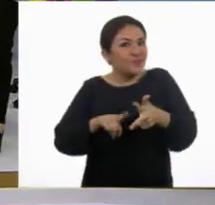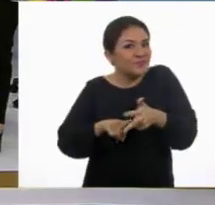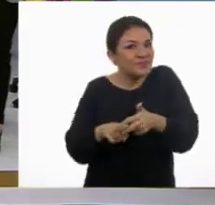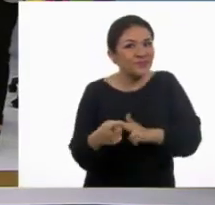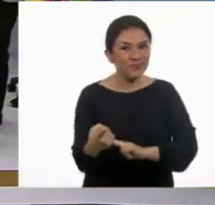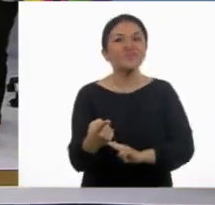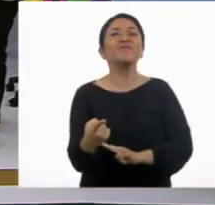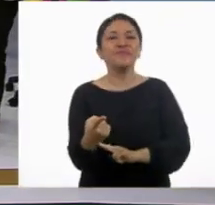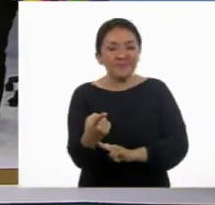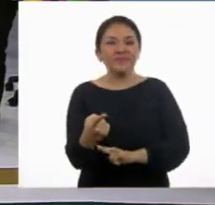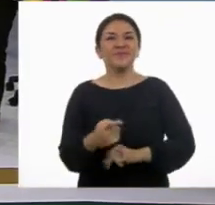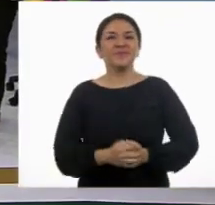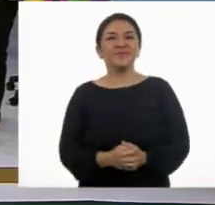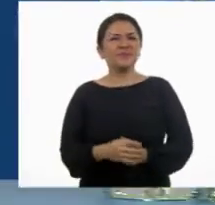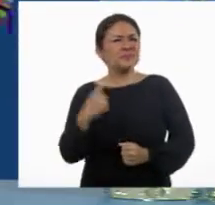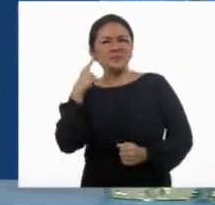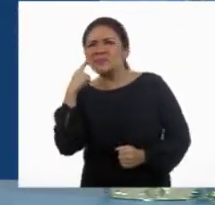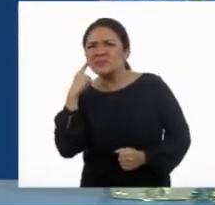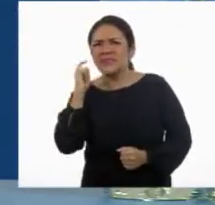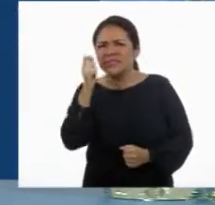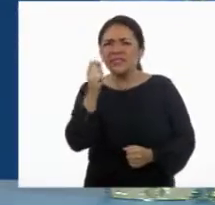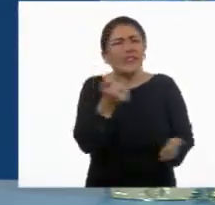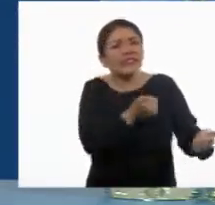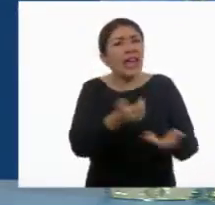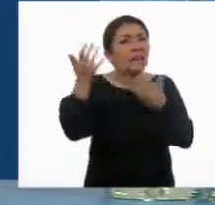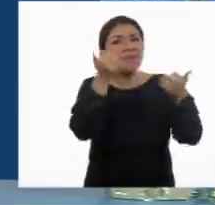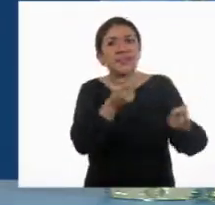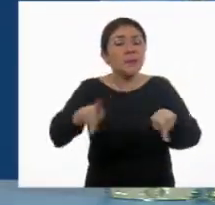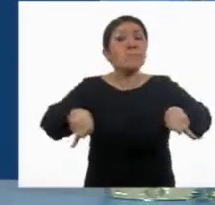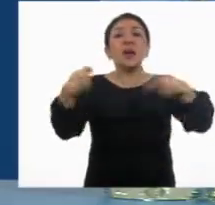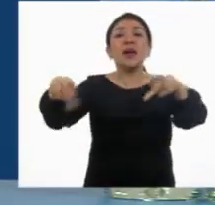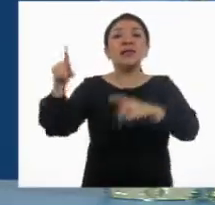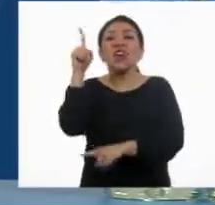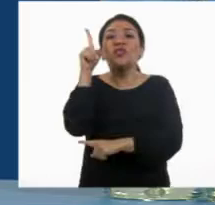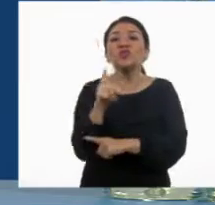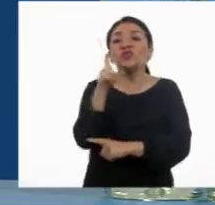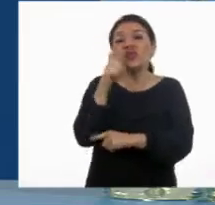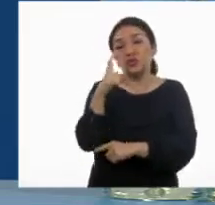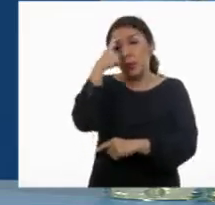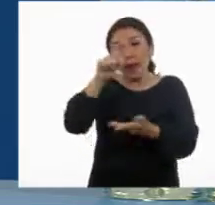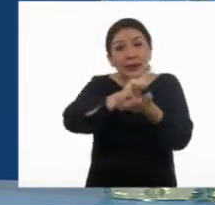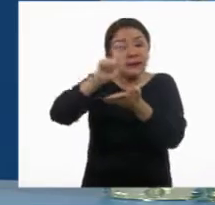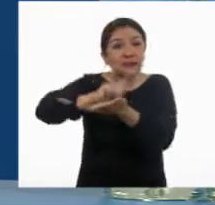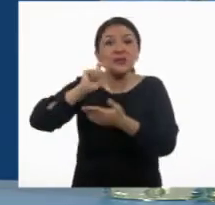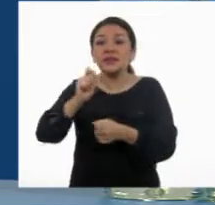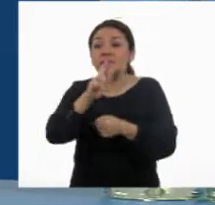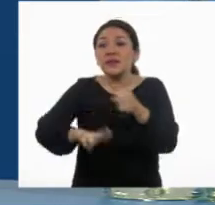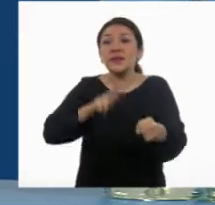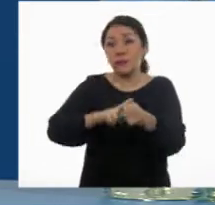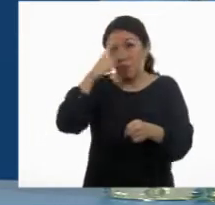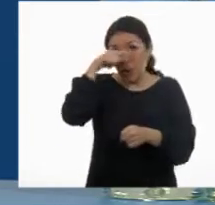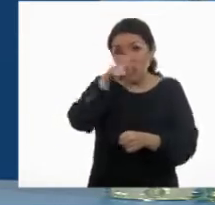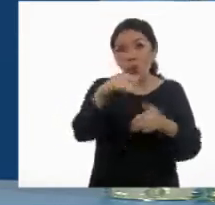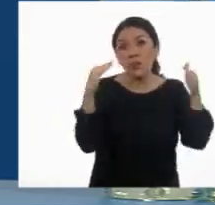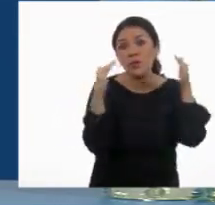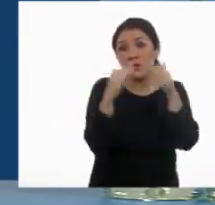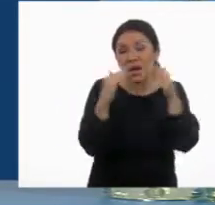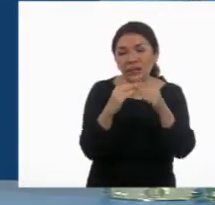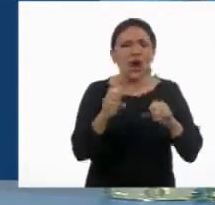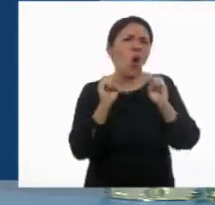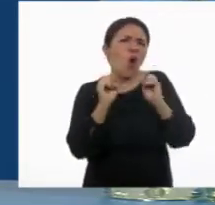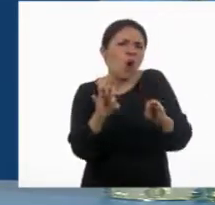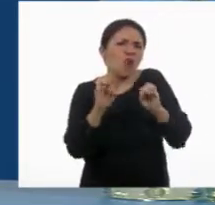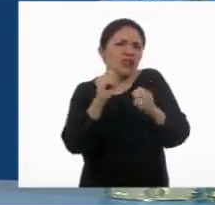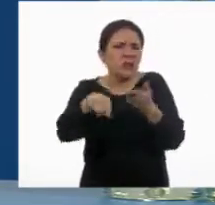¡Comenzamos! ¡Llévelo, llévelo, llévelo, llévelo! Su desinfectante natural para la casa, para la